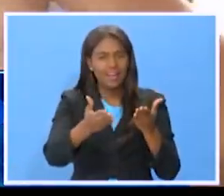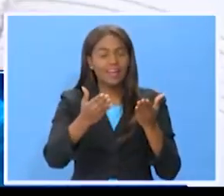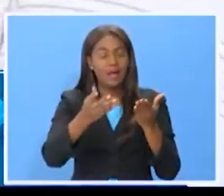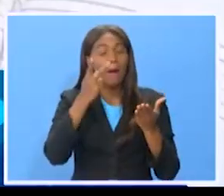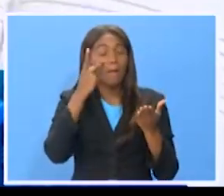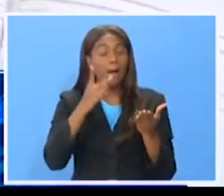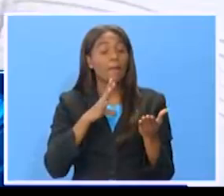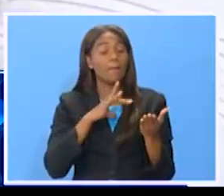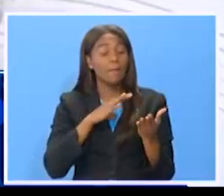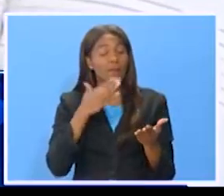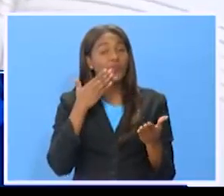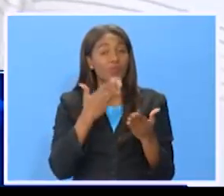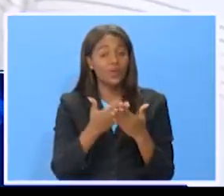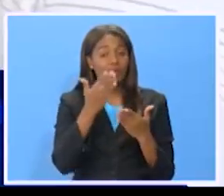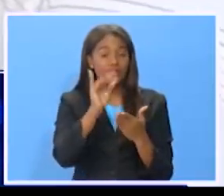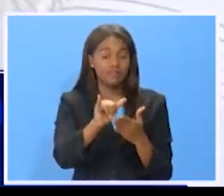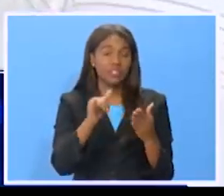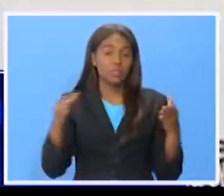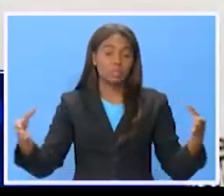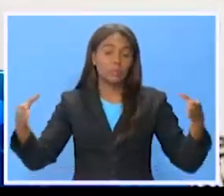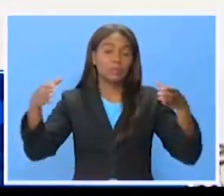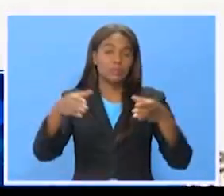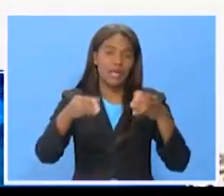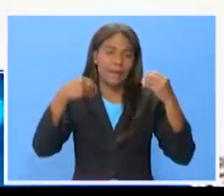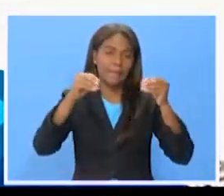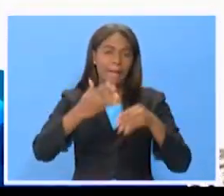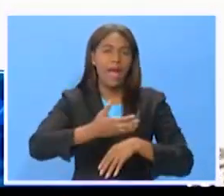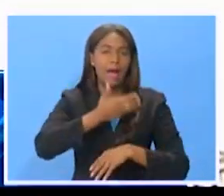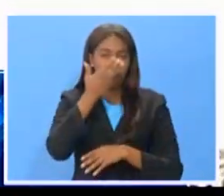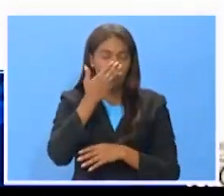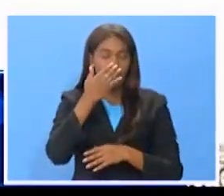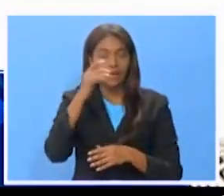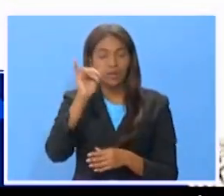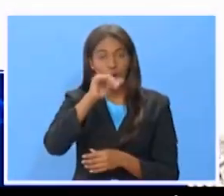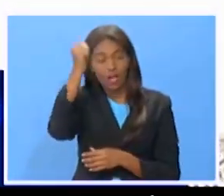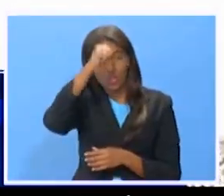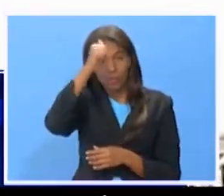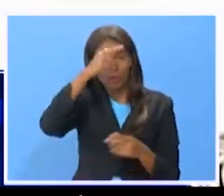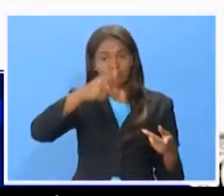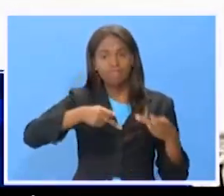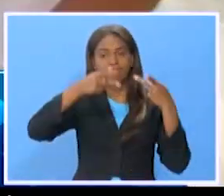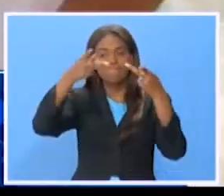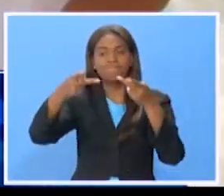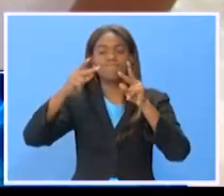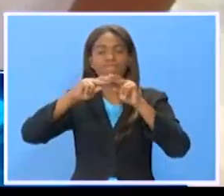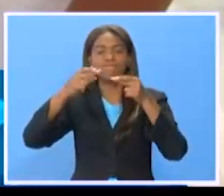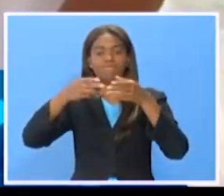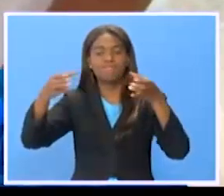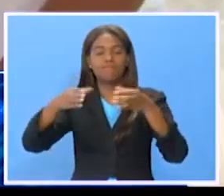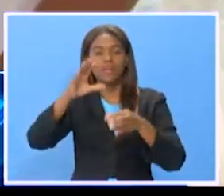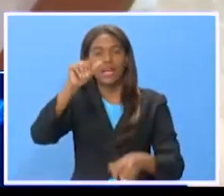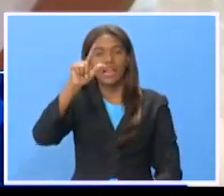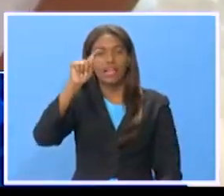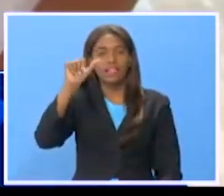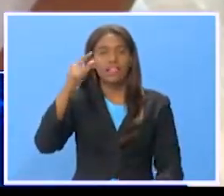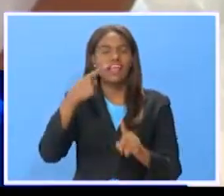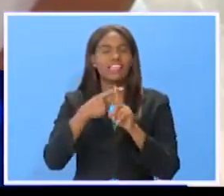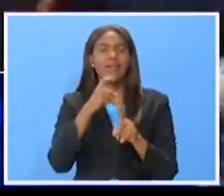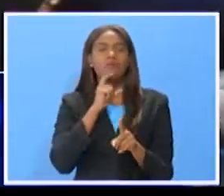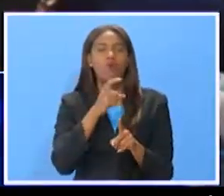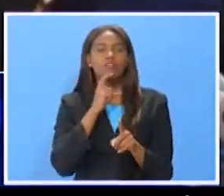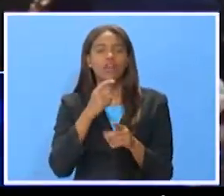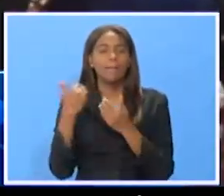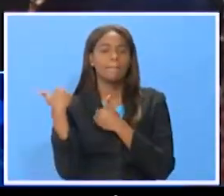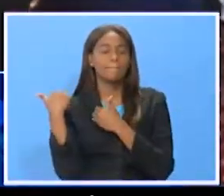valorando como positiva esta actividad. Mientras que el domingo participó en un encuentro en el Distrito Municipal La Caleta, en Boca Chica, donde